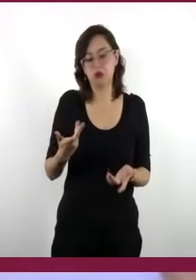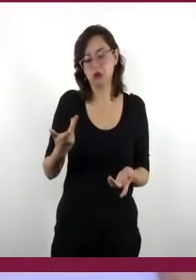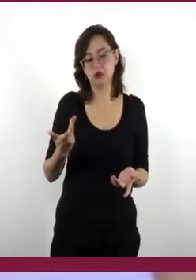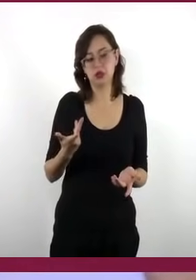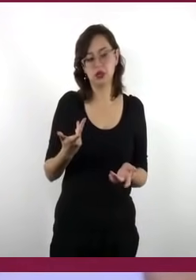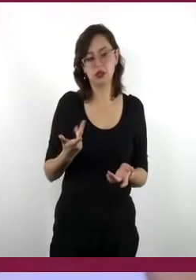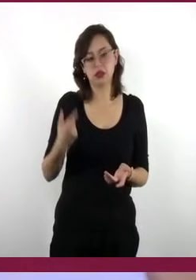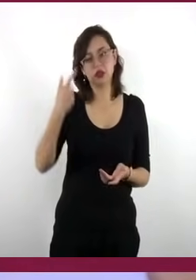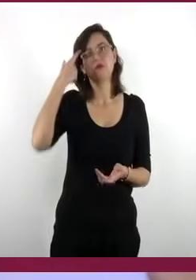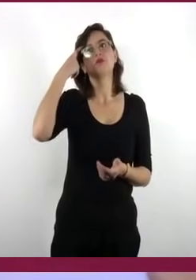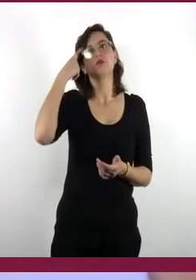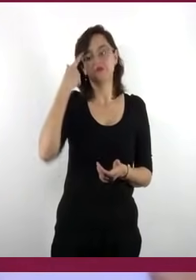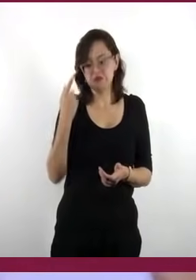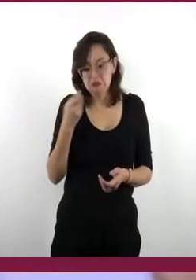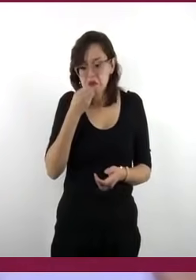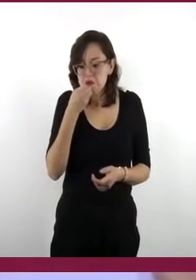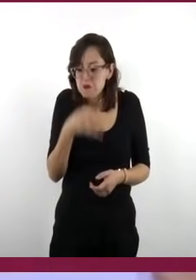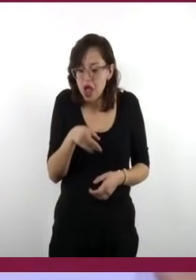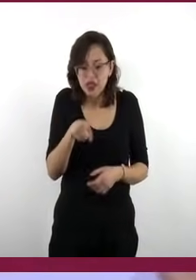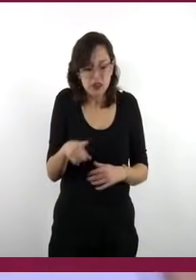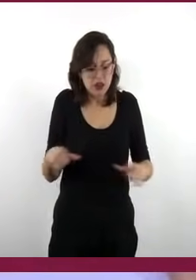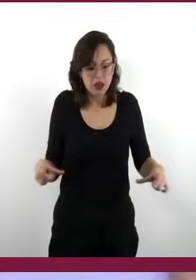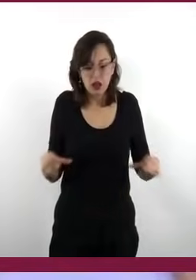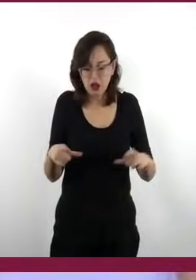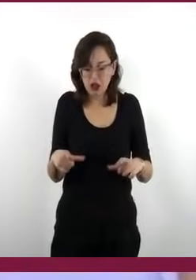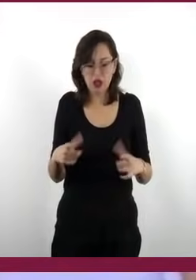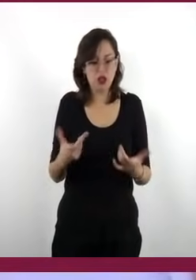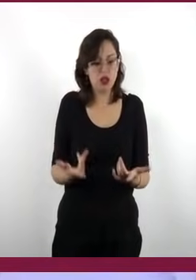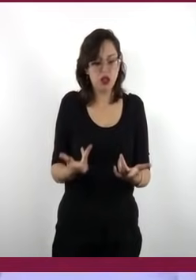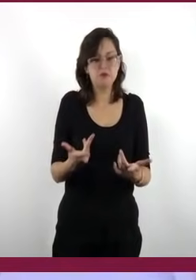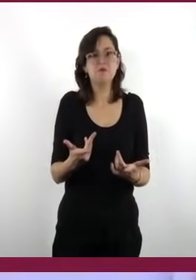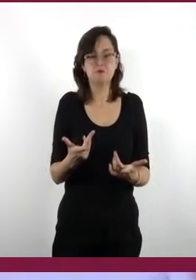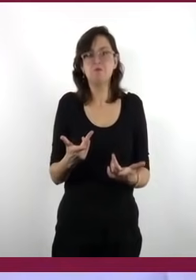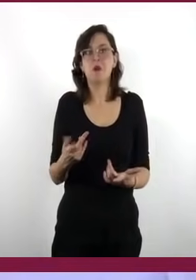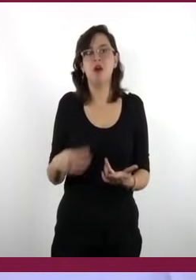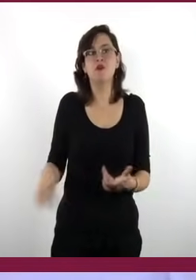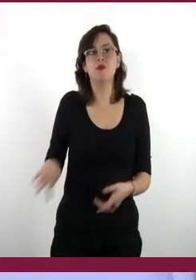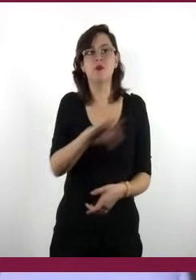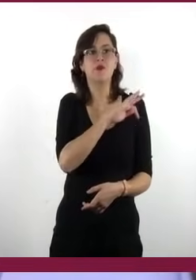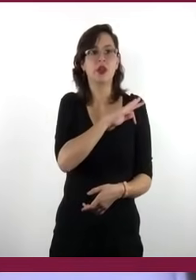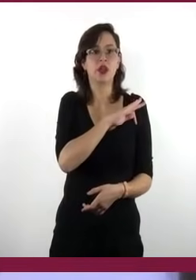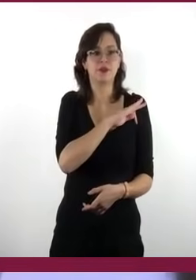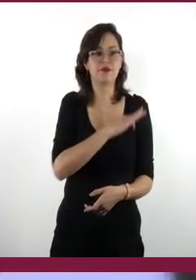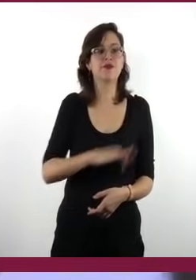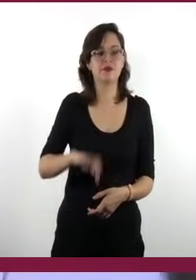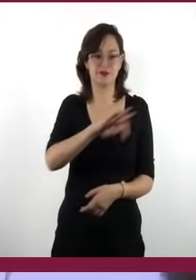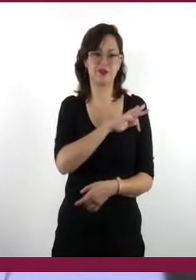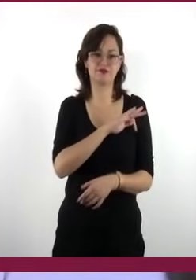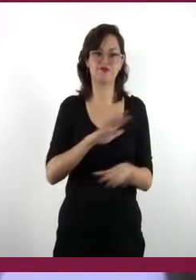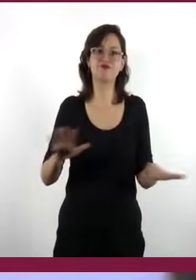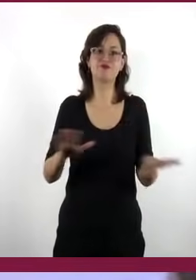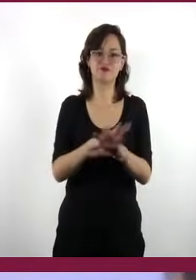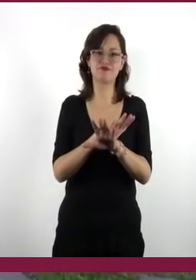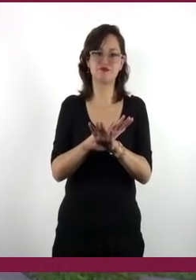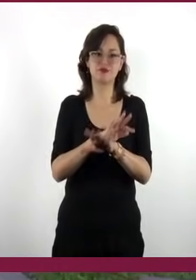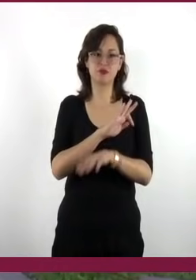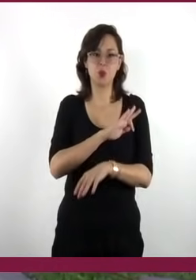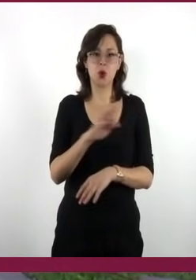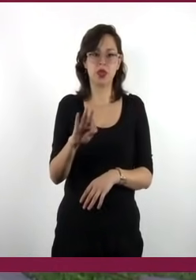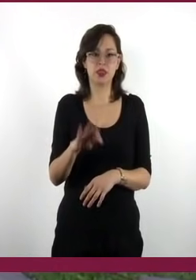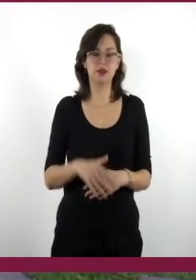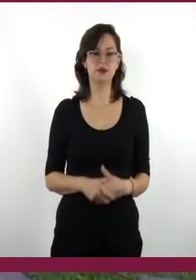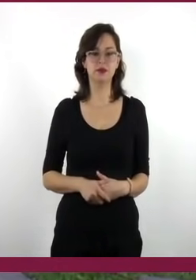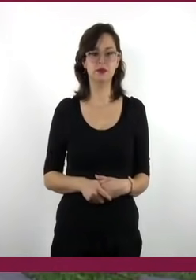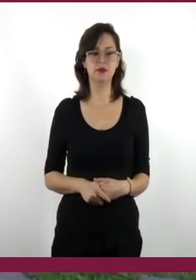cosa de... Ay, qué padre, están... Les da fe. Y entonces, con la fe pueden hacer muchas cosas. Pero a ver,